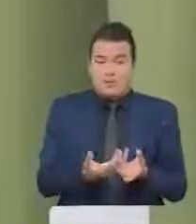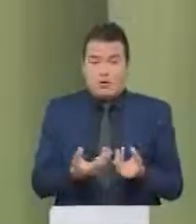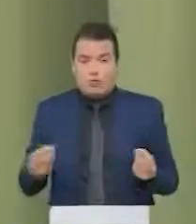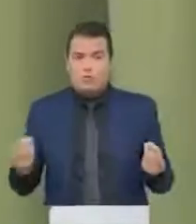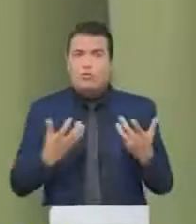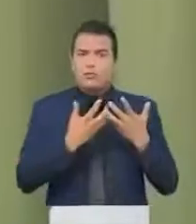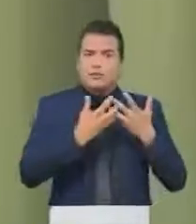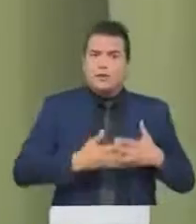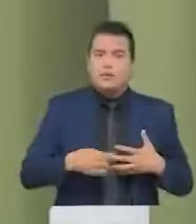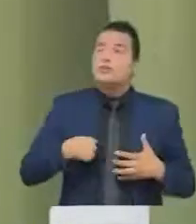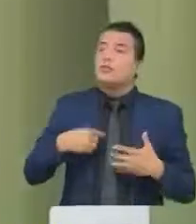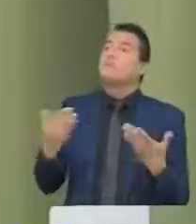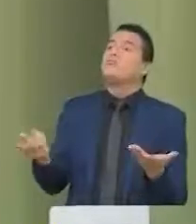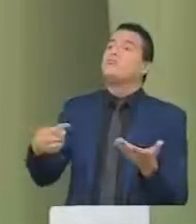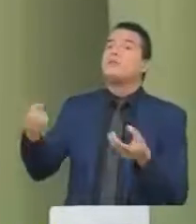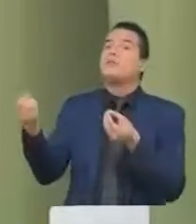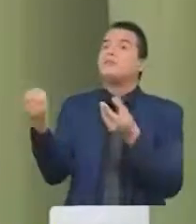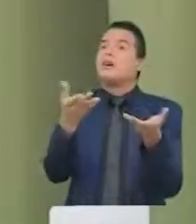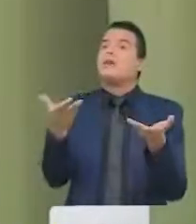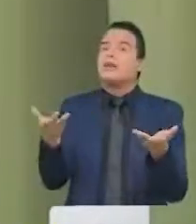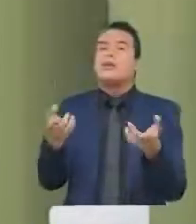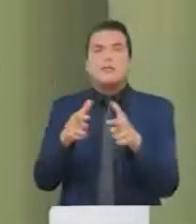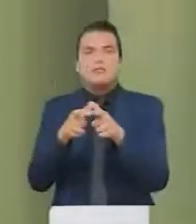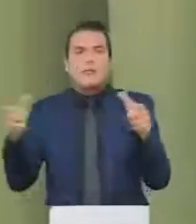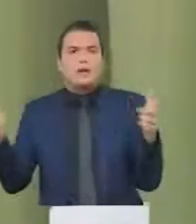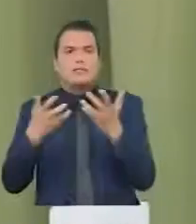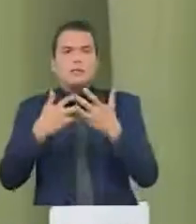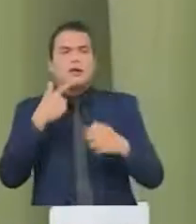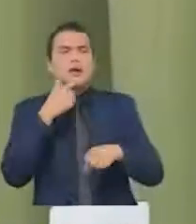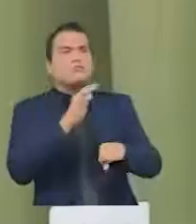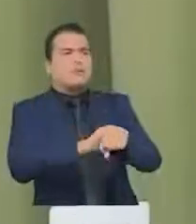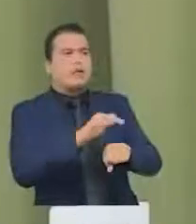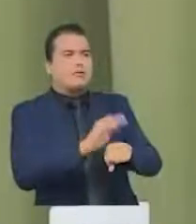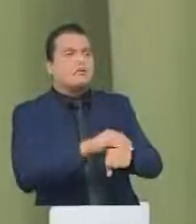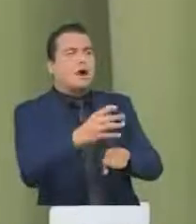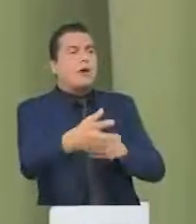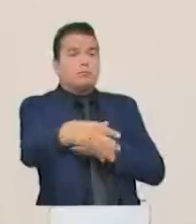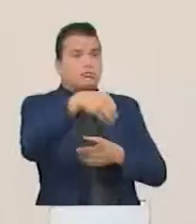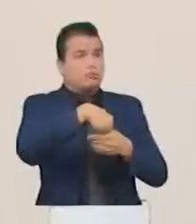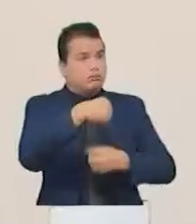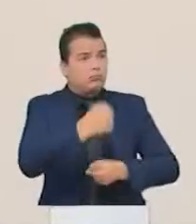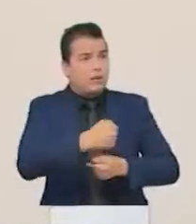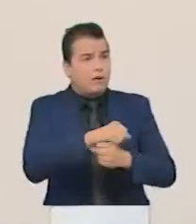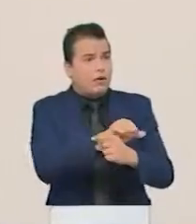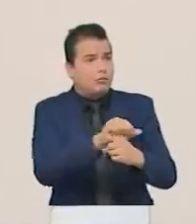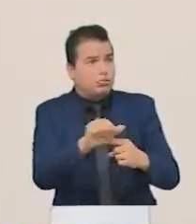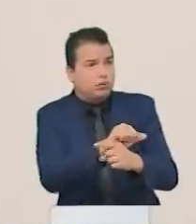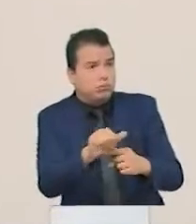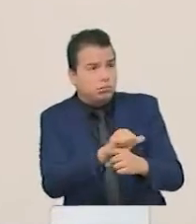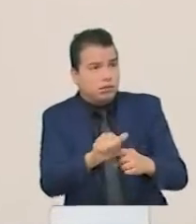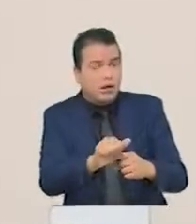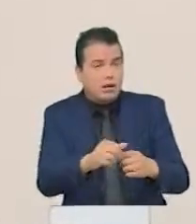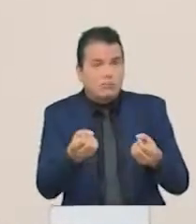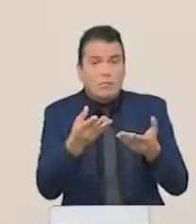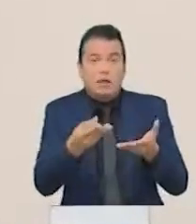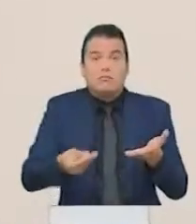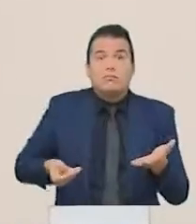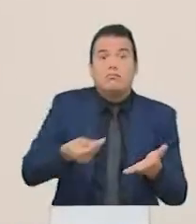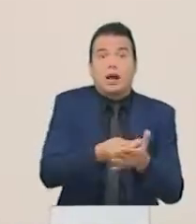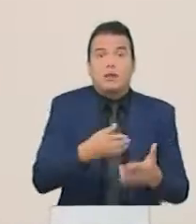de los sectores productivos y de la empresa premio me comprometo a que hagan prácticas remuneradas ya se van comprometiendo